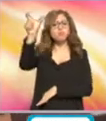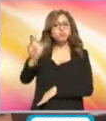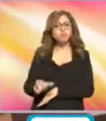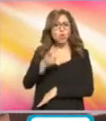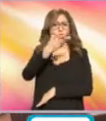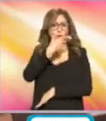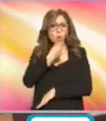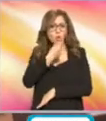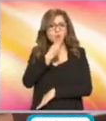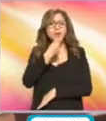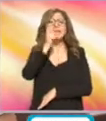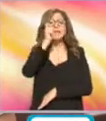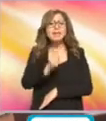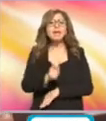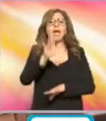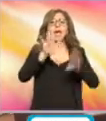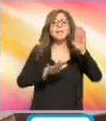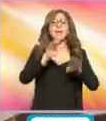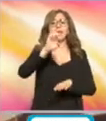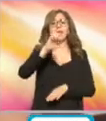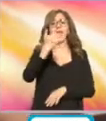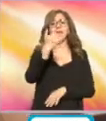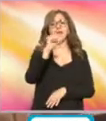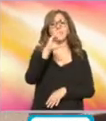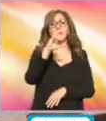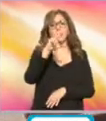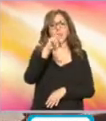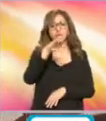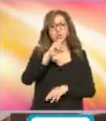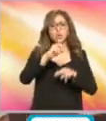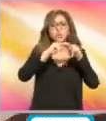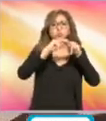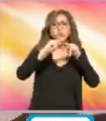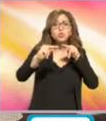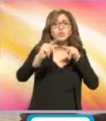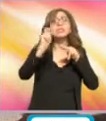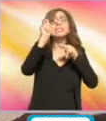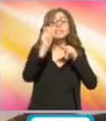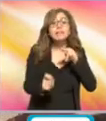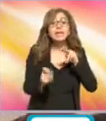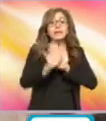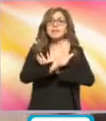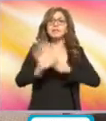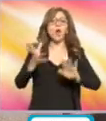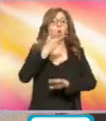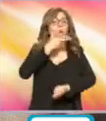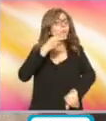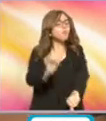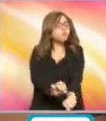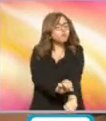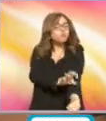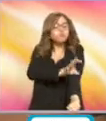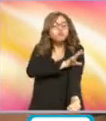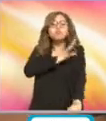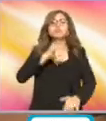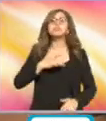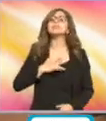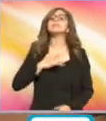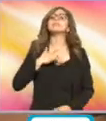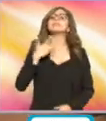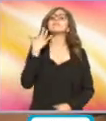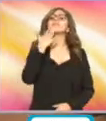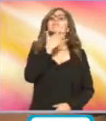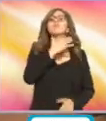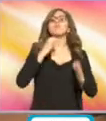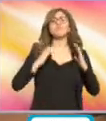y la eyaculación. Todo mundo da por hecho que si un hombre eyaculó, es que tuvo un orgasmo. Pues sí, ¿no? ¿Estás de acuerdo Es lo con más eso? lógico que ¿Tú uno qué puede dirías,